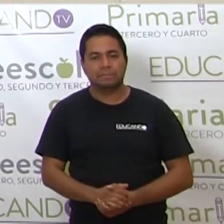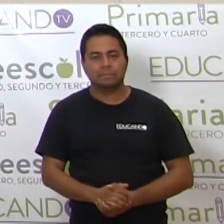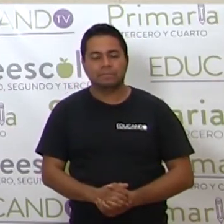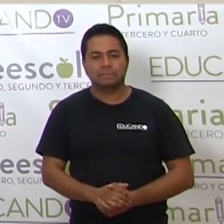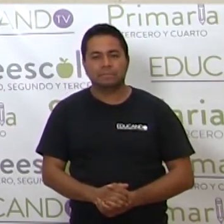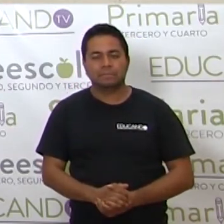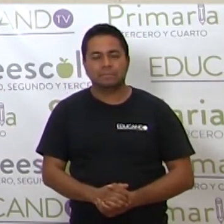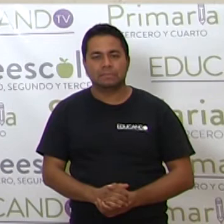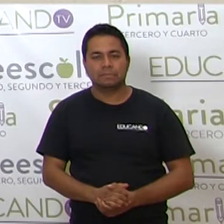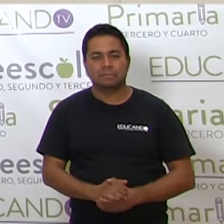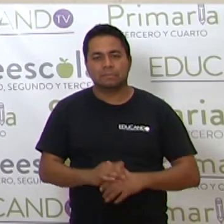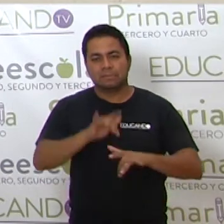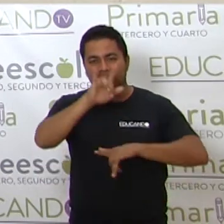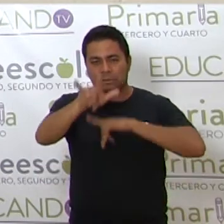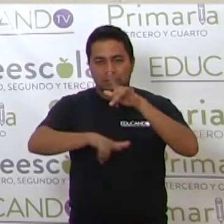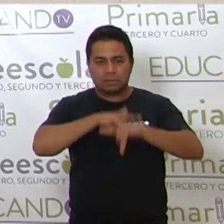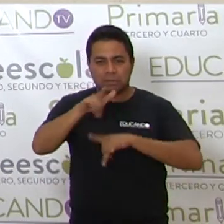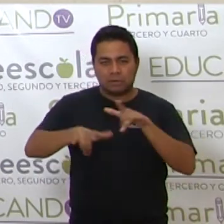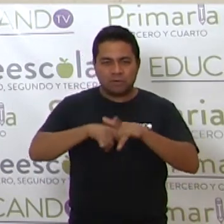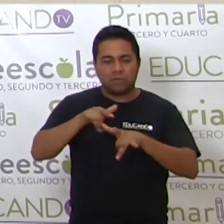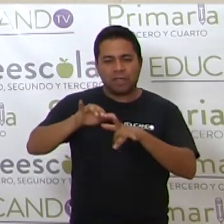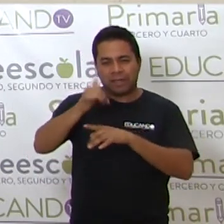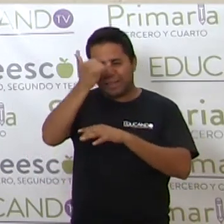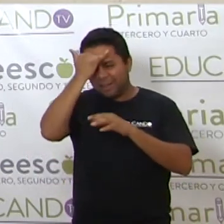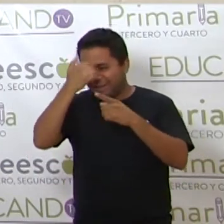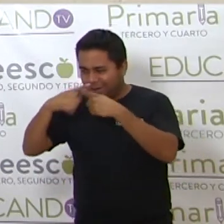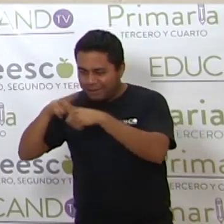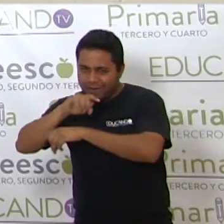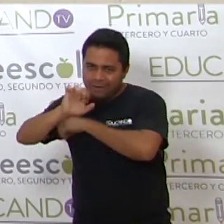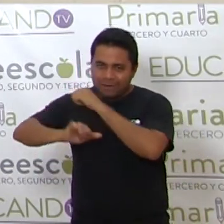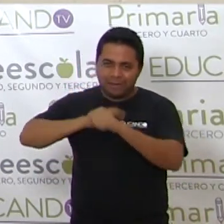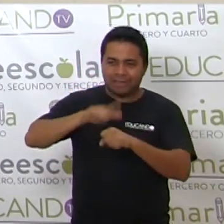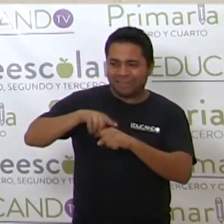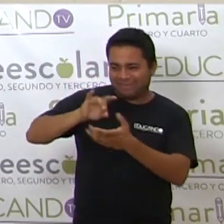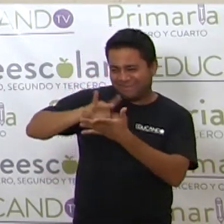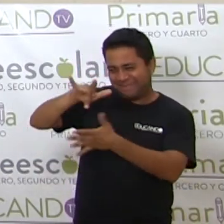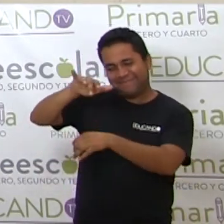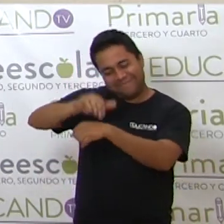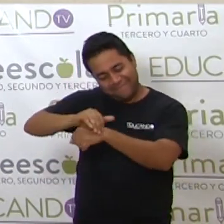de las ferias ganaderas gracias gracias mil